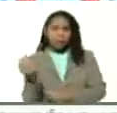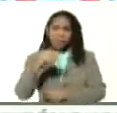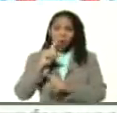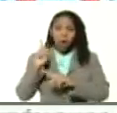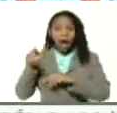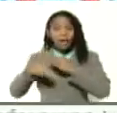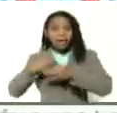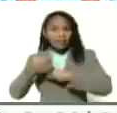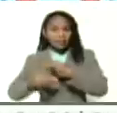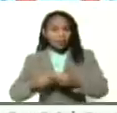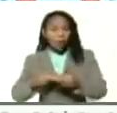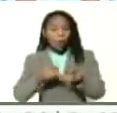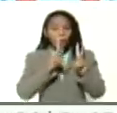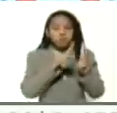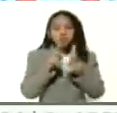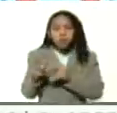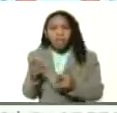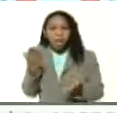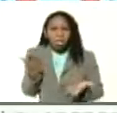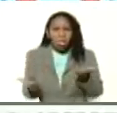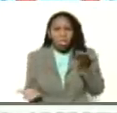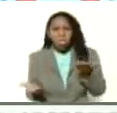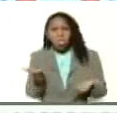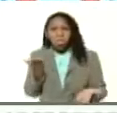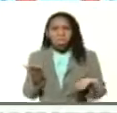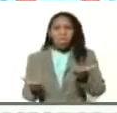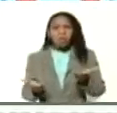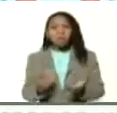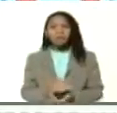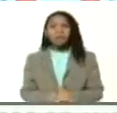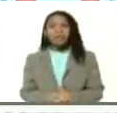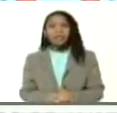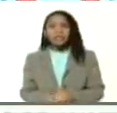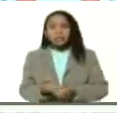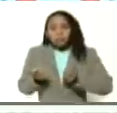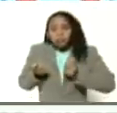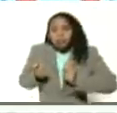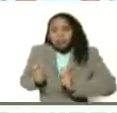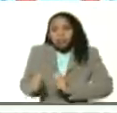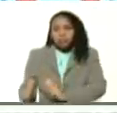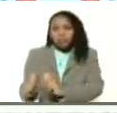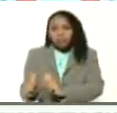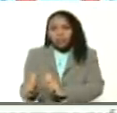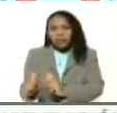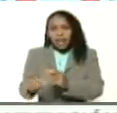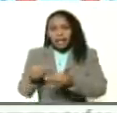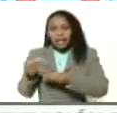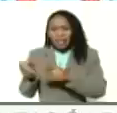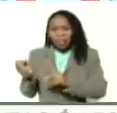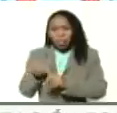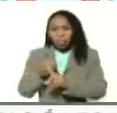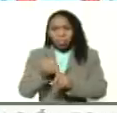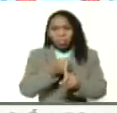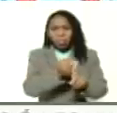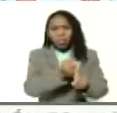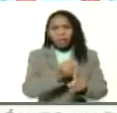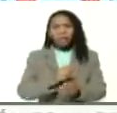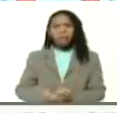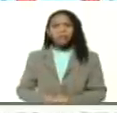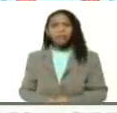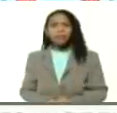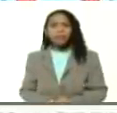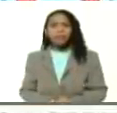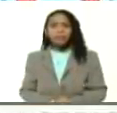que ha sido los planes de desestabilización, de intento frustrado de magnicidio, de